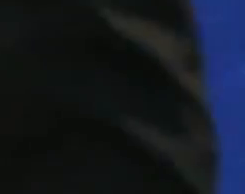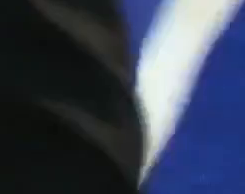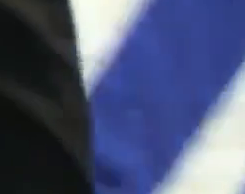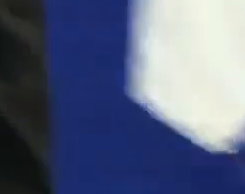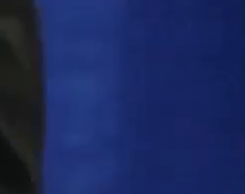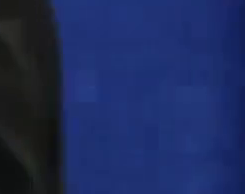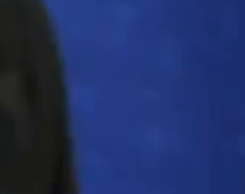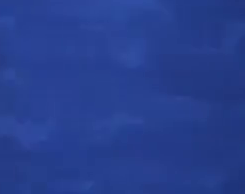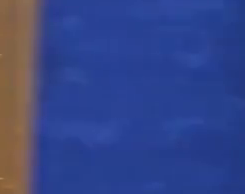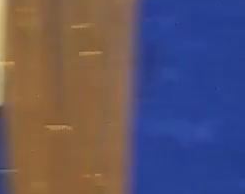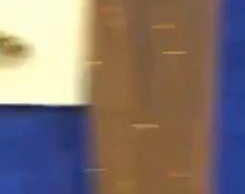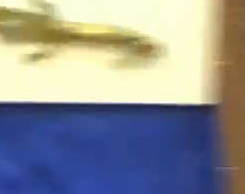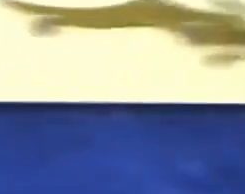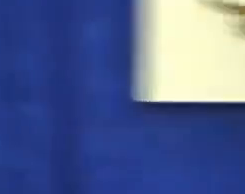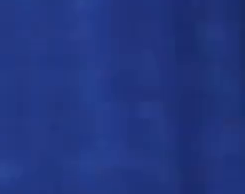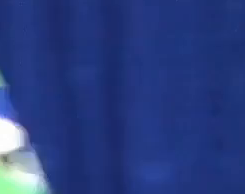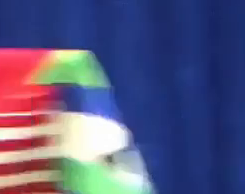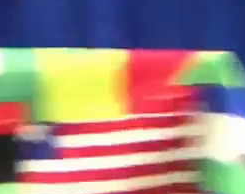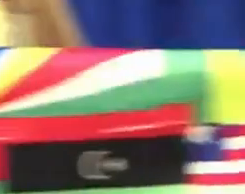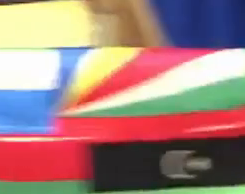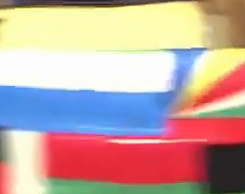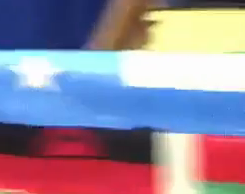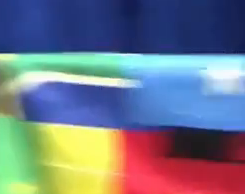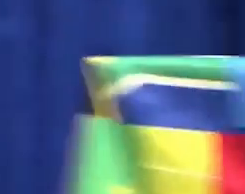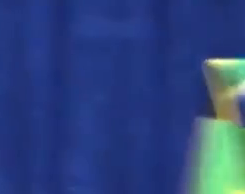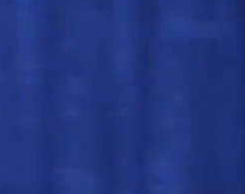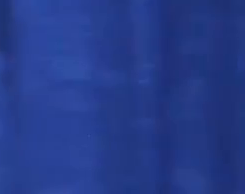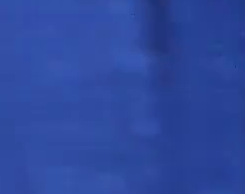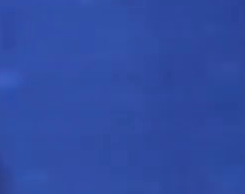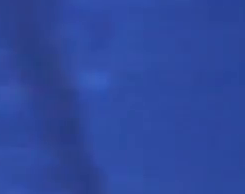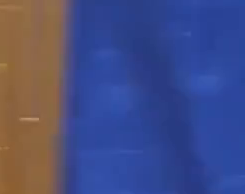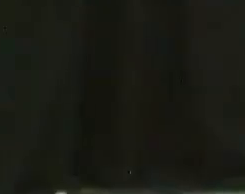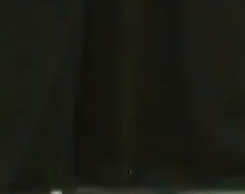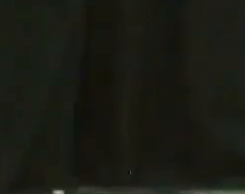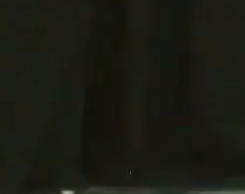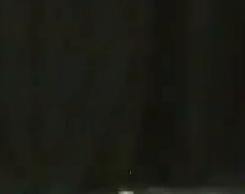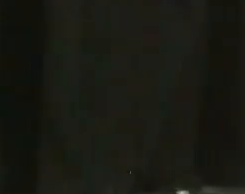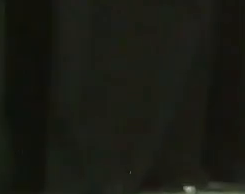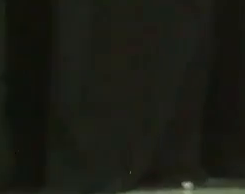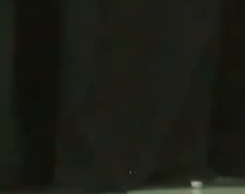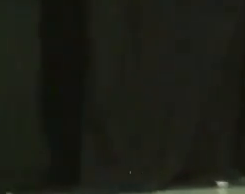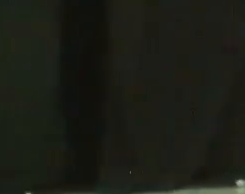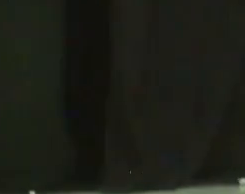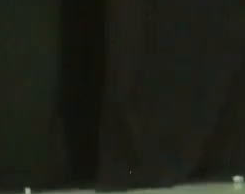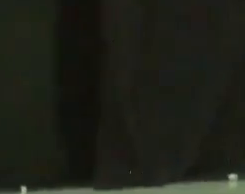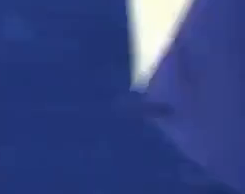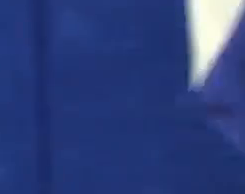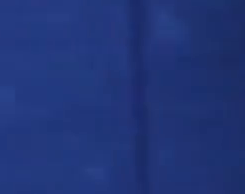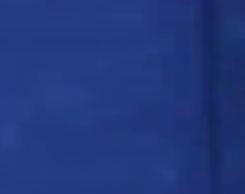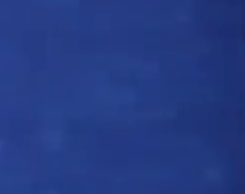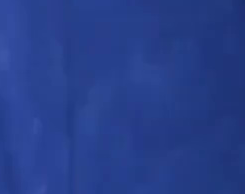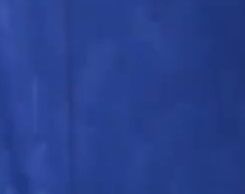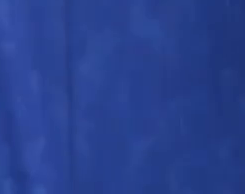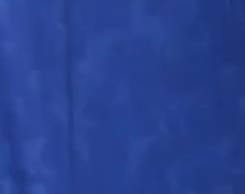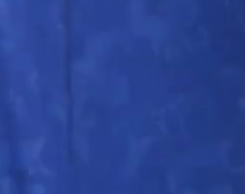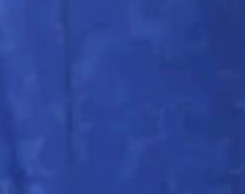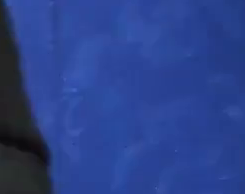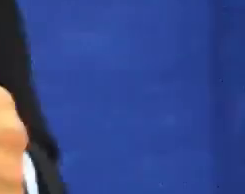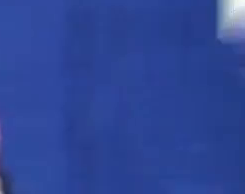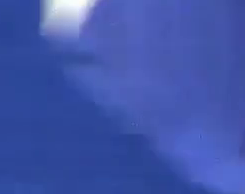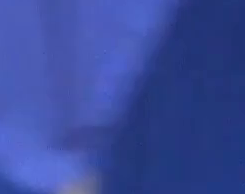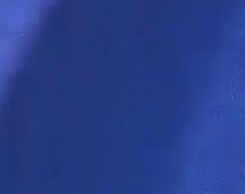frutos inmediatamente, los frutos de arrepentimiento, a caminar, a moverse en sus esferas